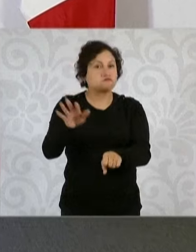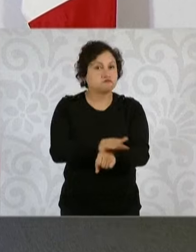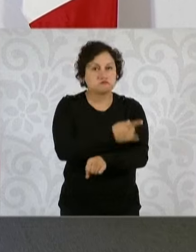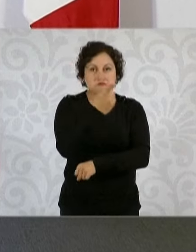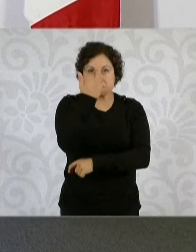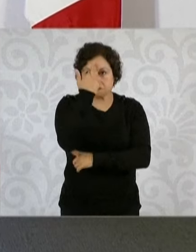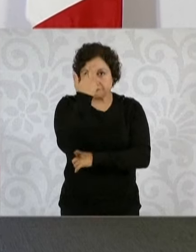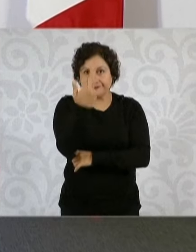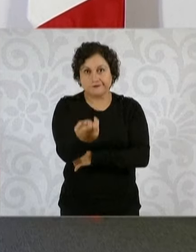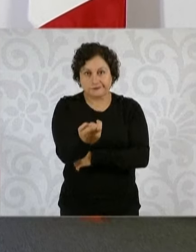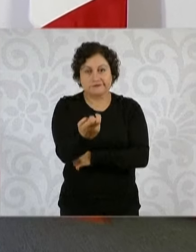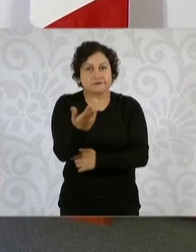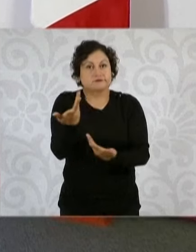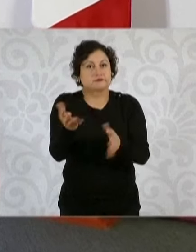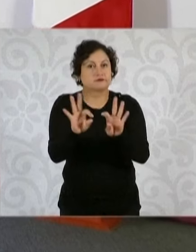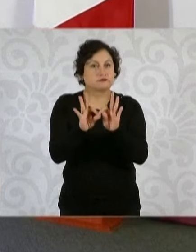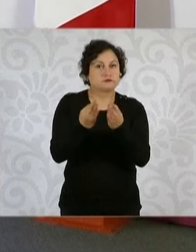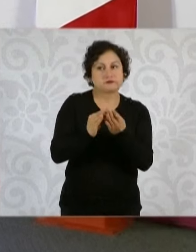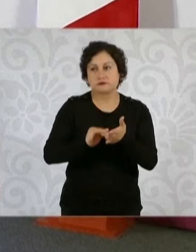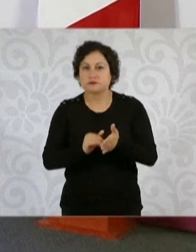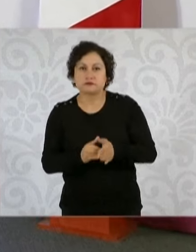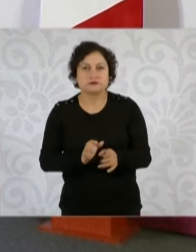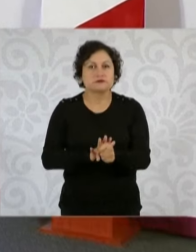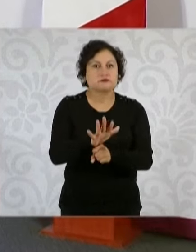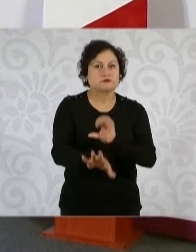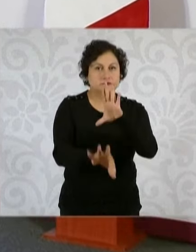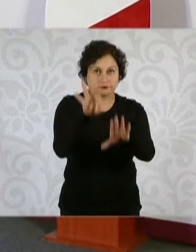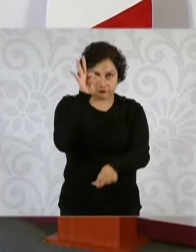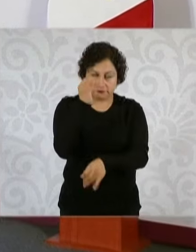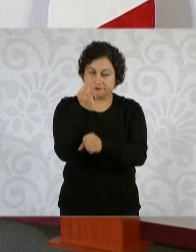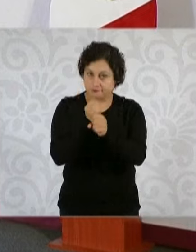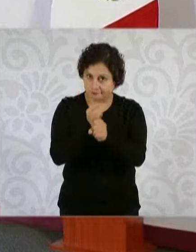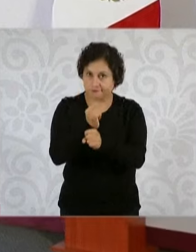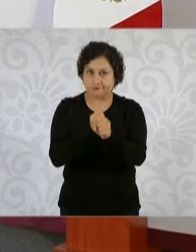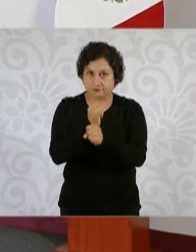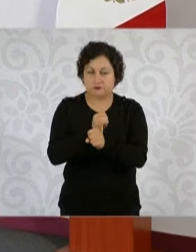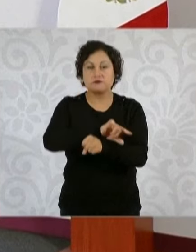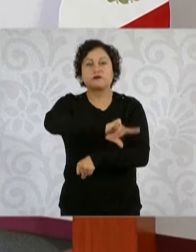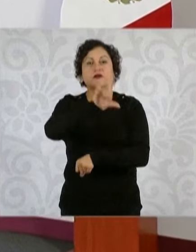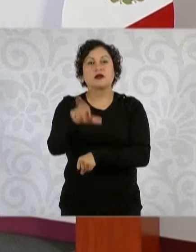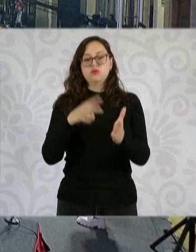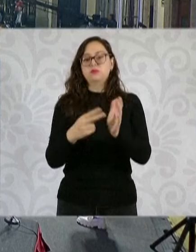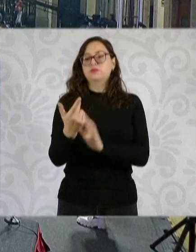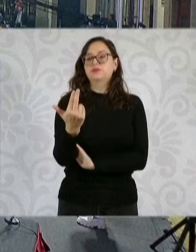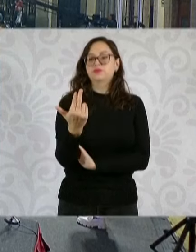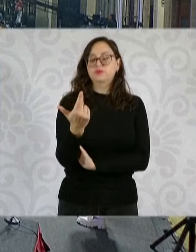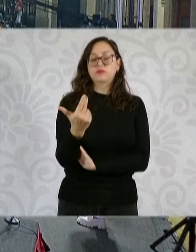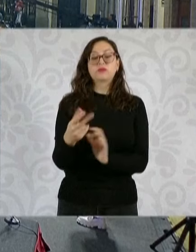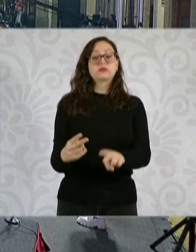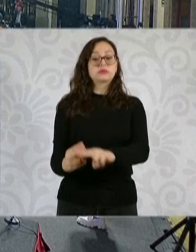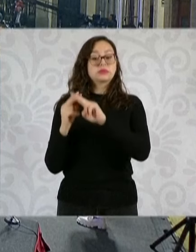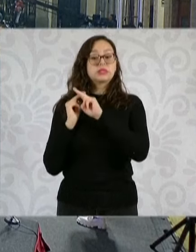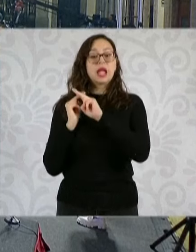y cuál fue el móvil Y por supuesto pues hacer las detenciones correspondientes la